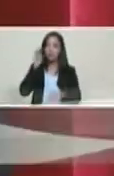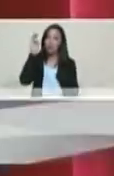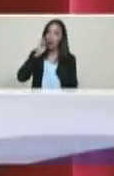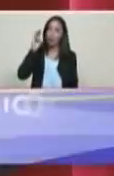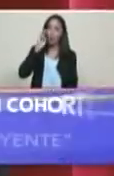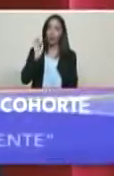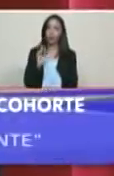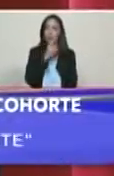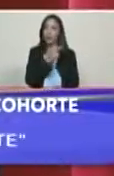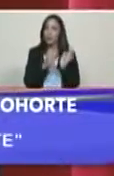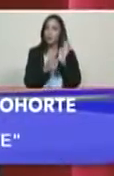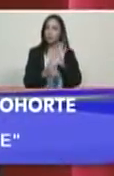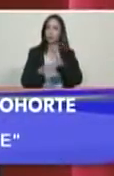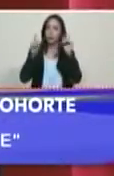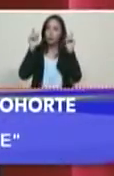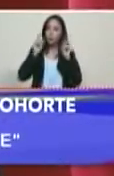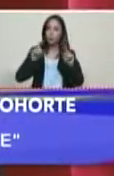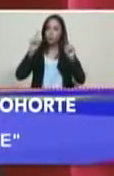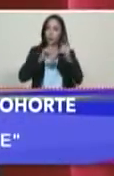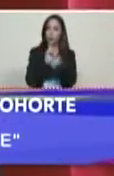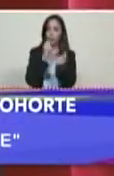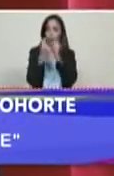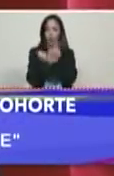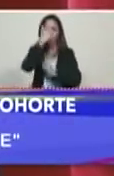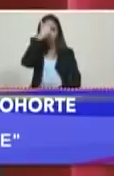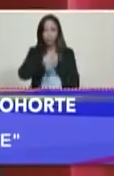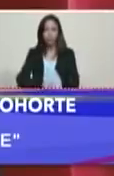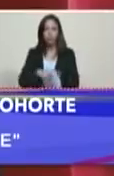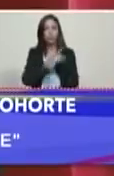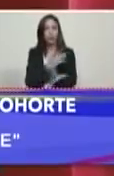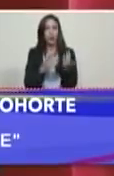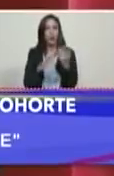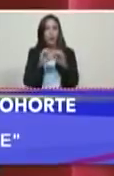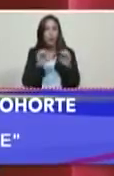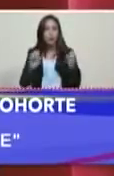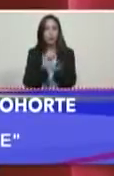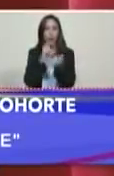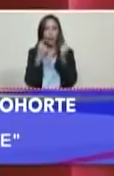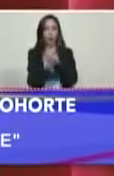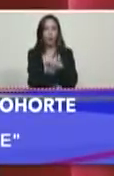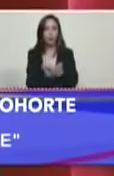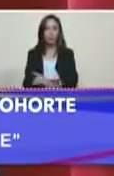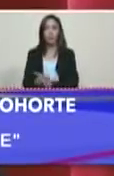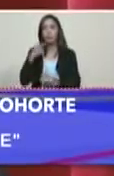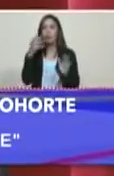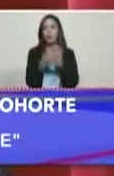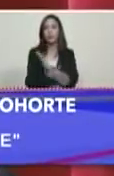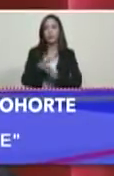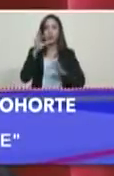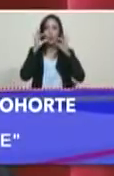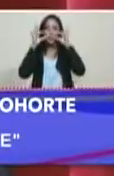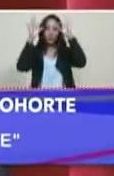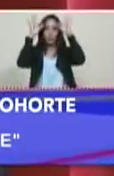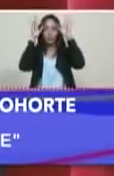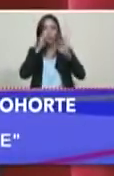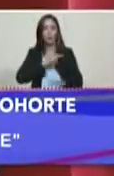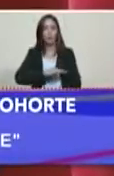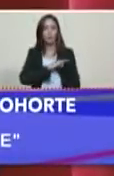en los maestros los cambios que hay que hacer para poder cambiar la educación. Esa es la micromisión Simón Rodríguez.